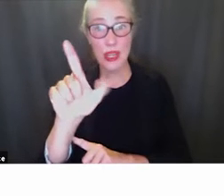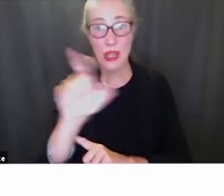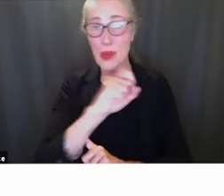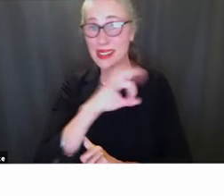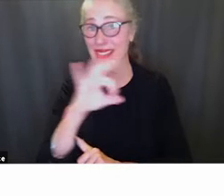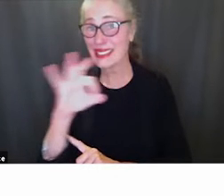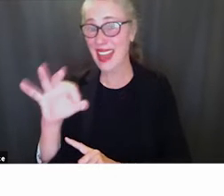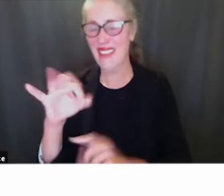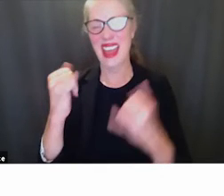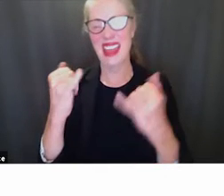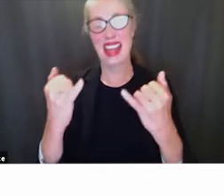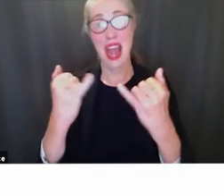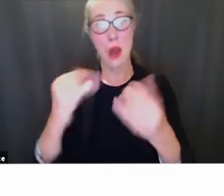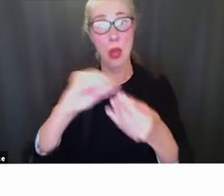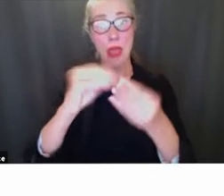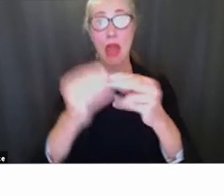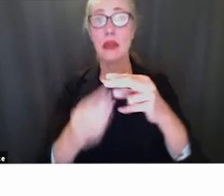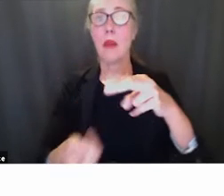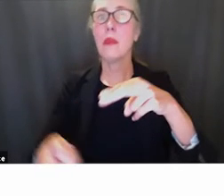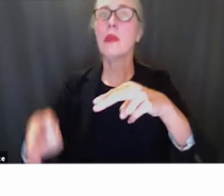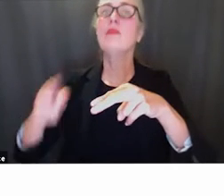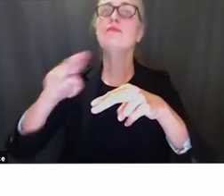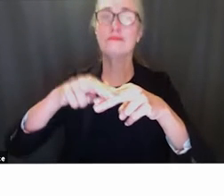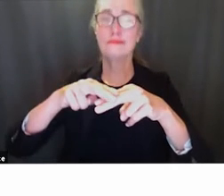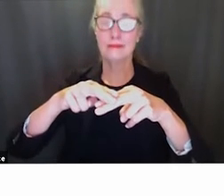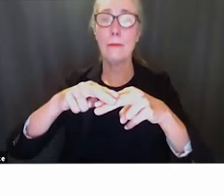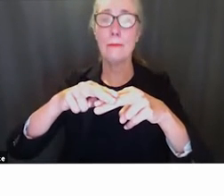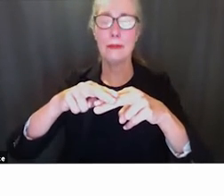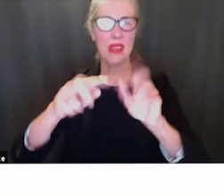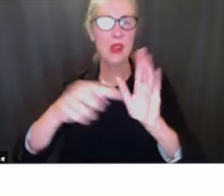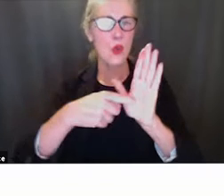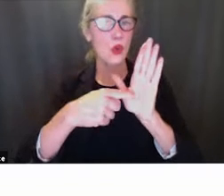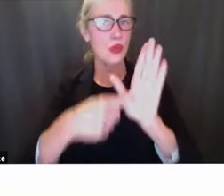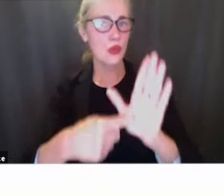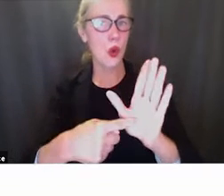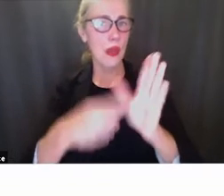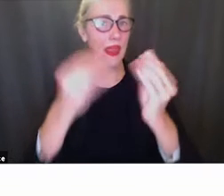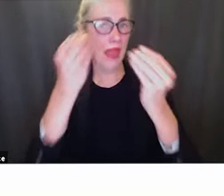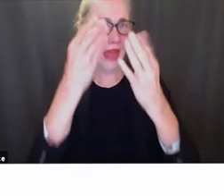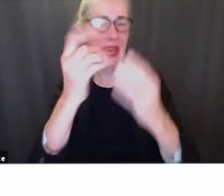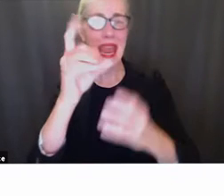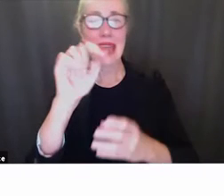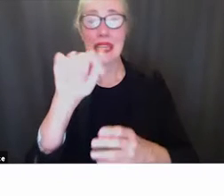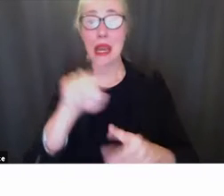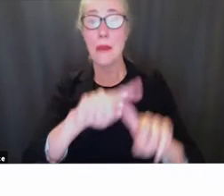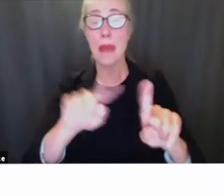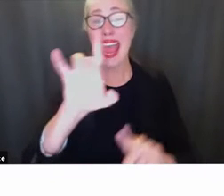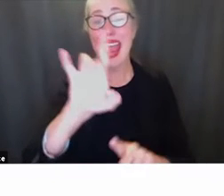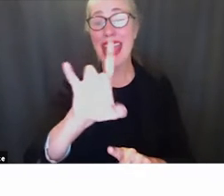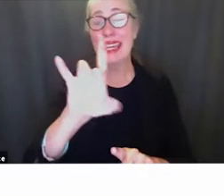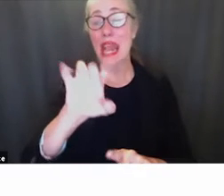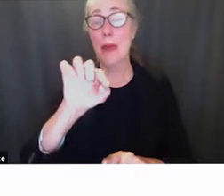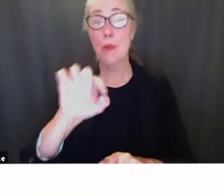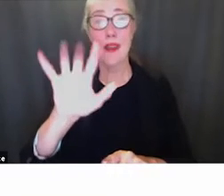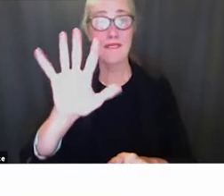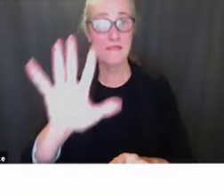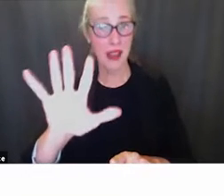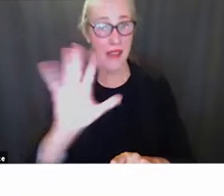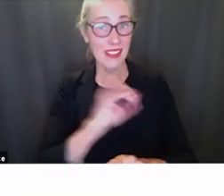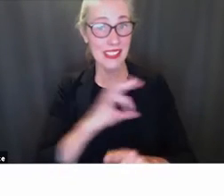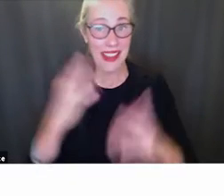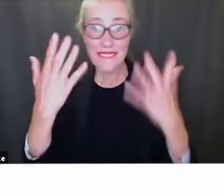En este momento, ese número de hecho ha aumentado y les voy a enseñar esos datos en un momento. El 88.5